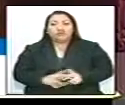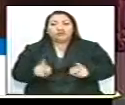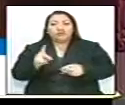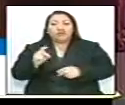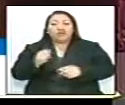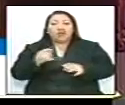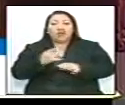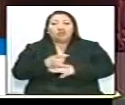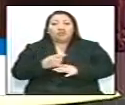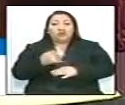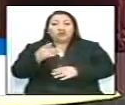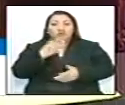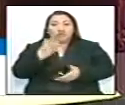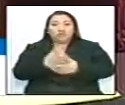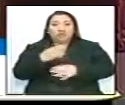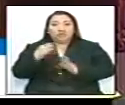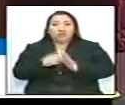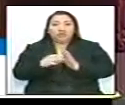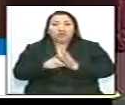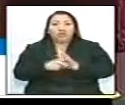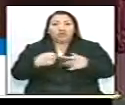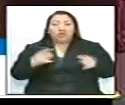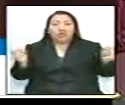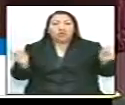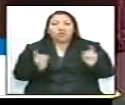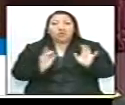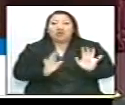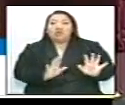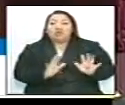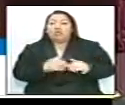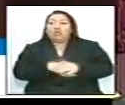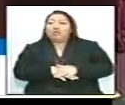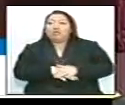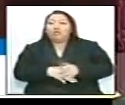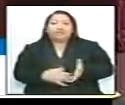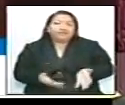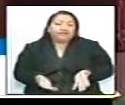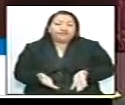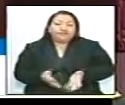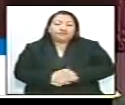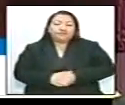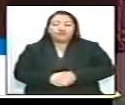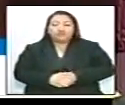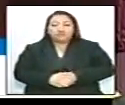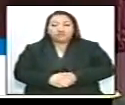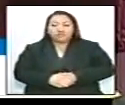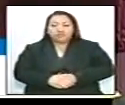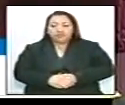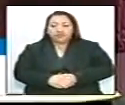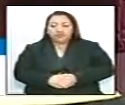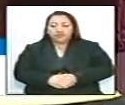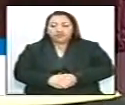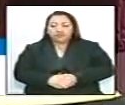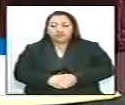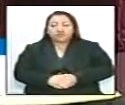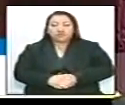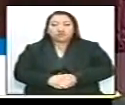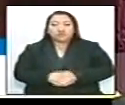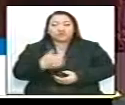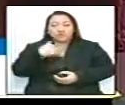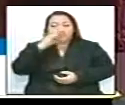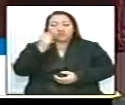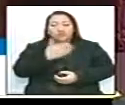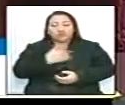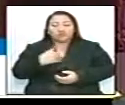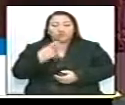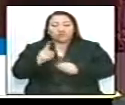oposición, tienen congeladora, ¿no? Entonces, yo creo, Presidenta, que hay que preguntar a